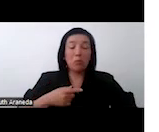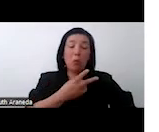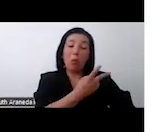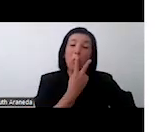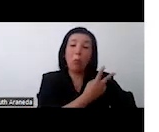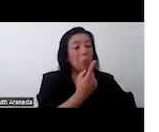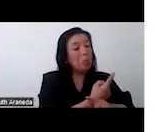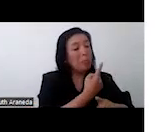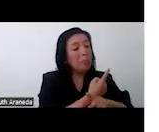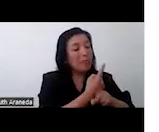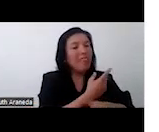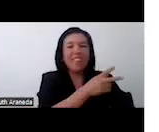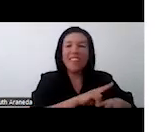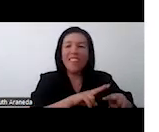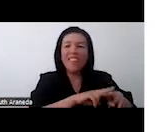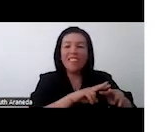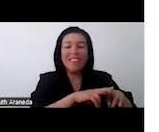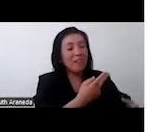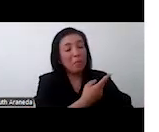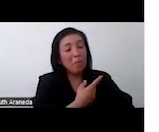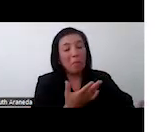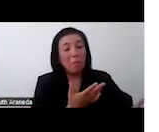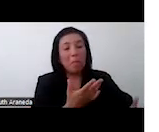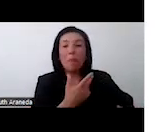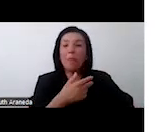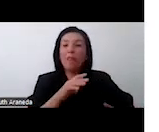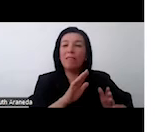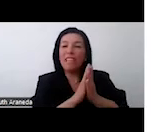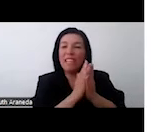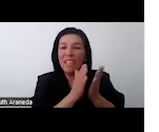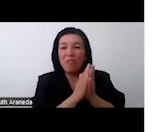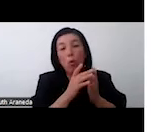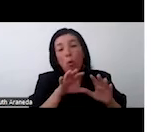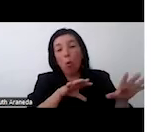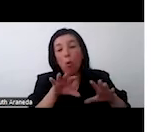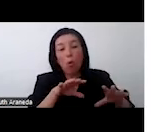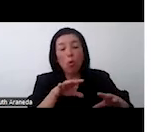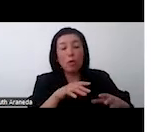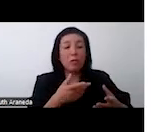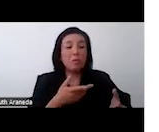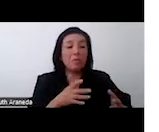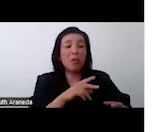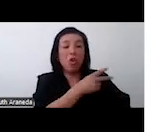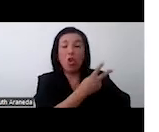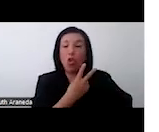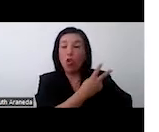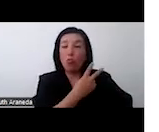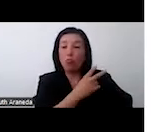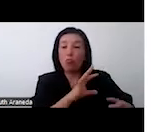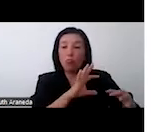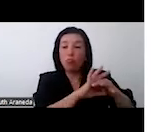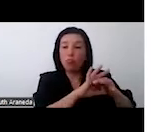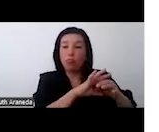de poder generar algún tipo de publicación en donde vinculemos nuestros dos